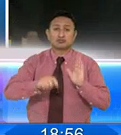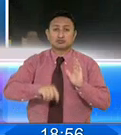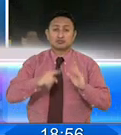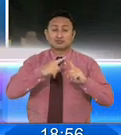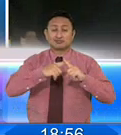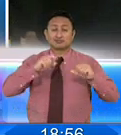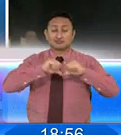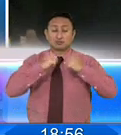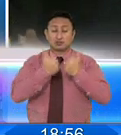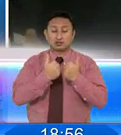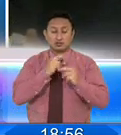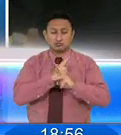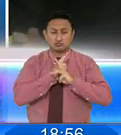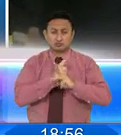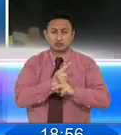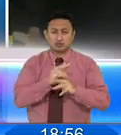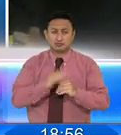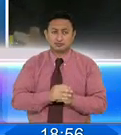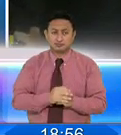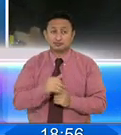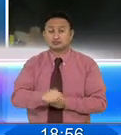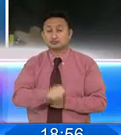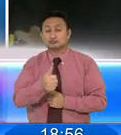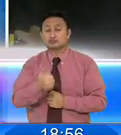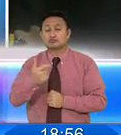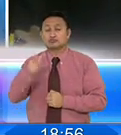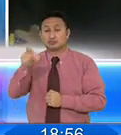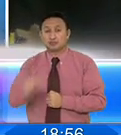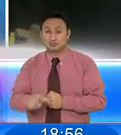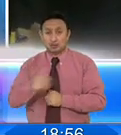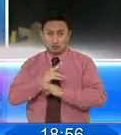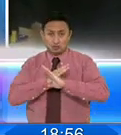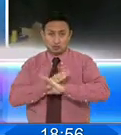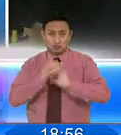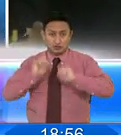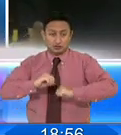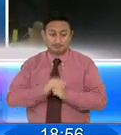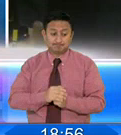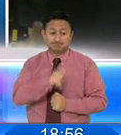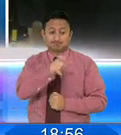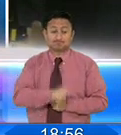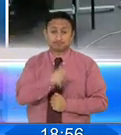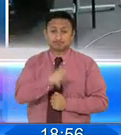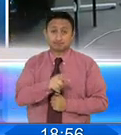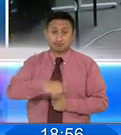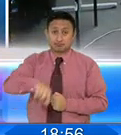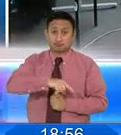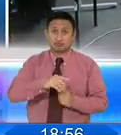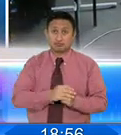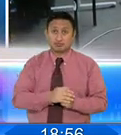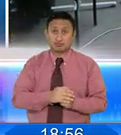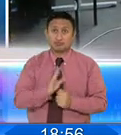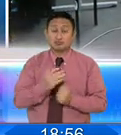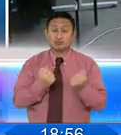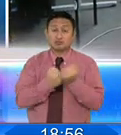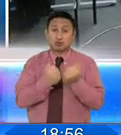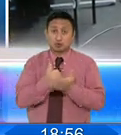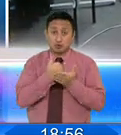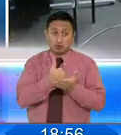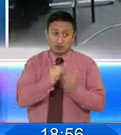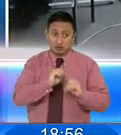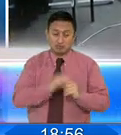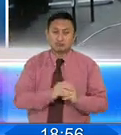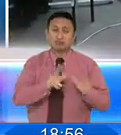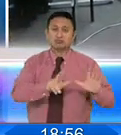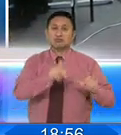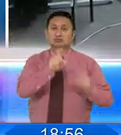asambleísta Daniel Mendoza, de otro de los procesados, como también de quienes no se acogieron a la colaboración eficaz. 8 personas de este día